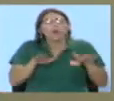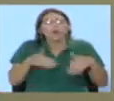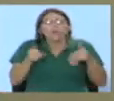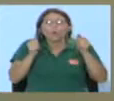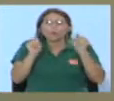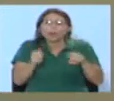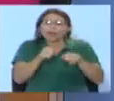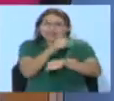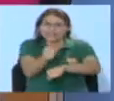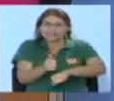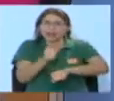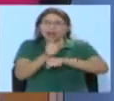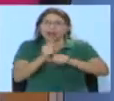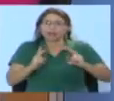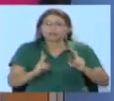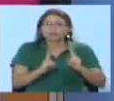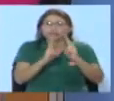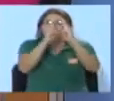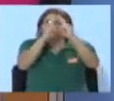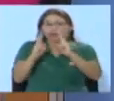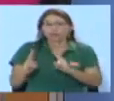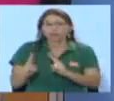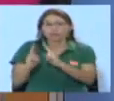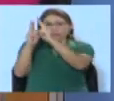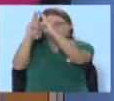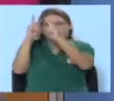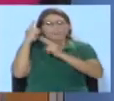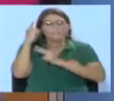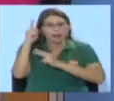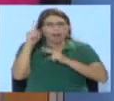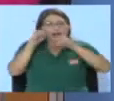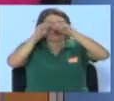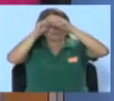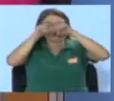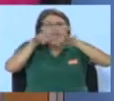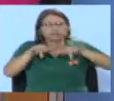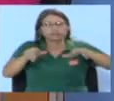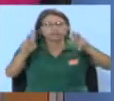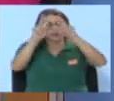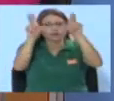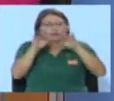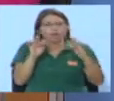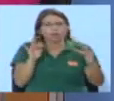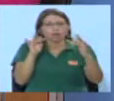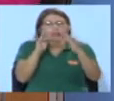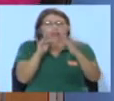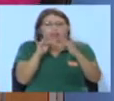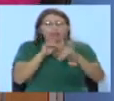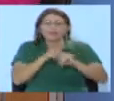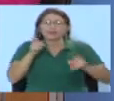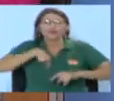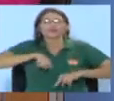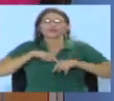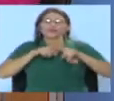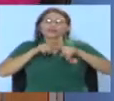o no sus torres para mejorar la cobertura. Entonces, lo que pasa acá es que dependemos de lo que cada municipalidad